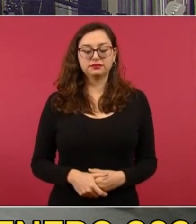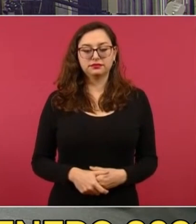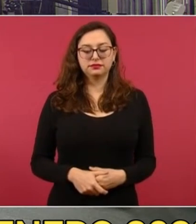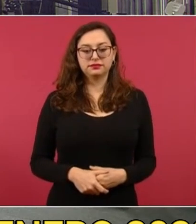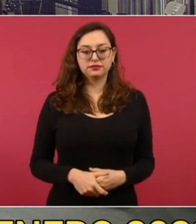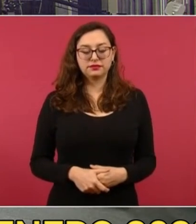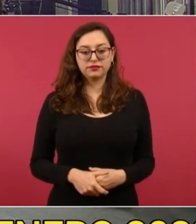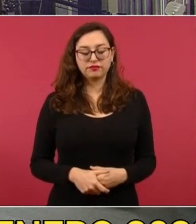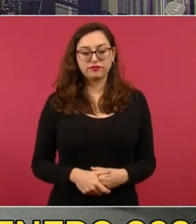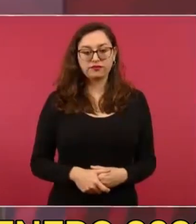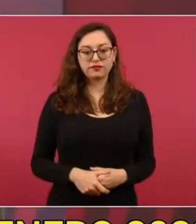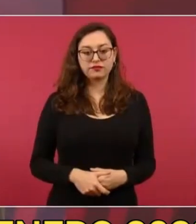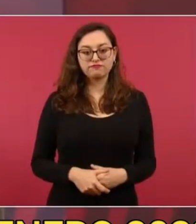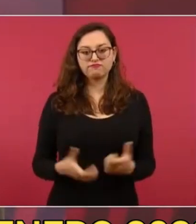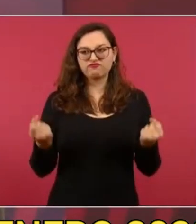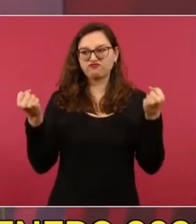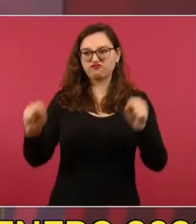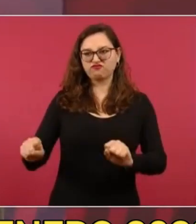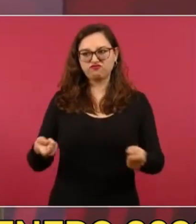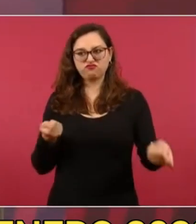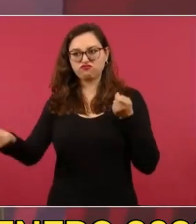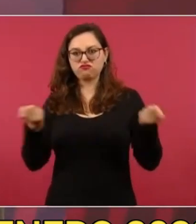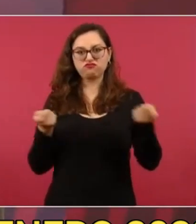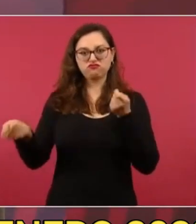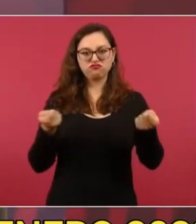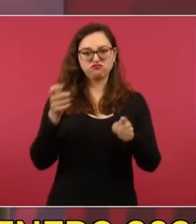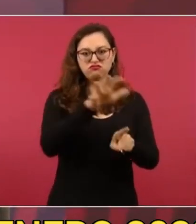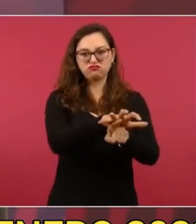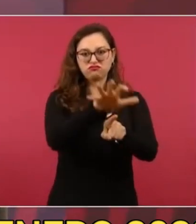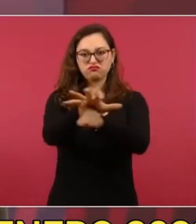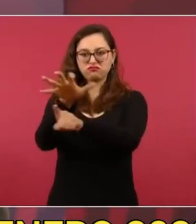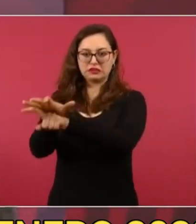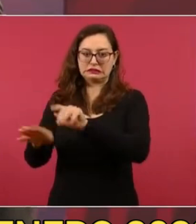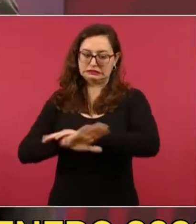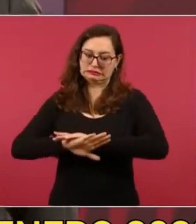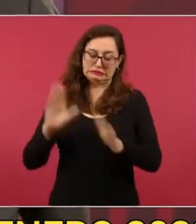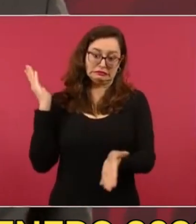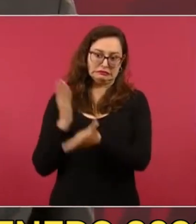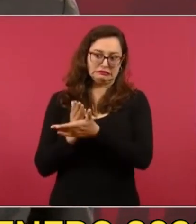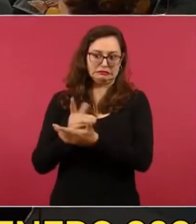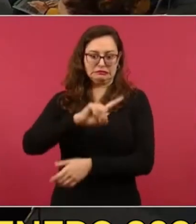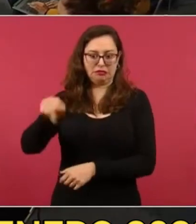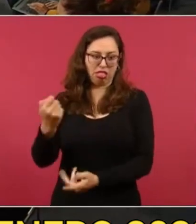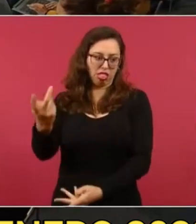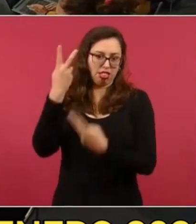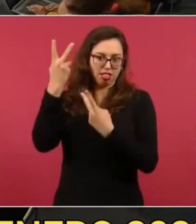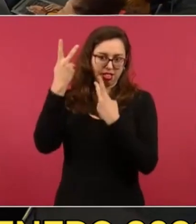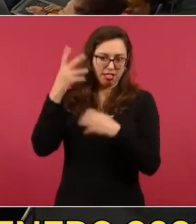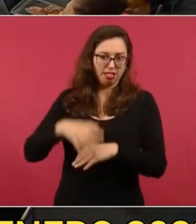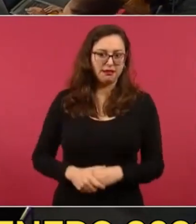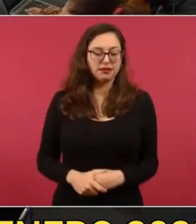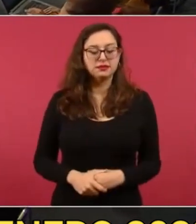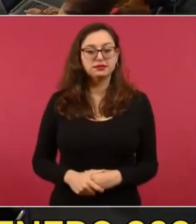están dominando con el uso de la fuerza. Y ya no quiero seguir hablando porque no me vayan a acusar